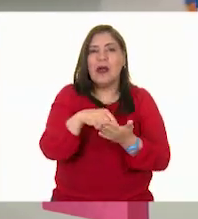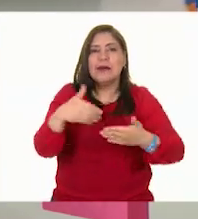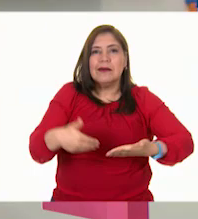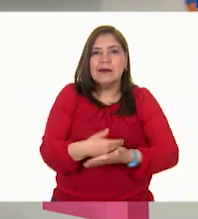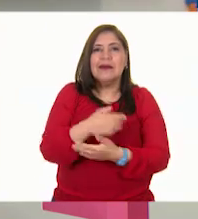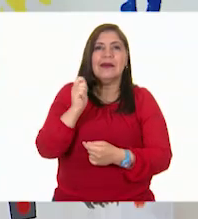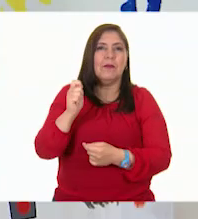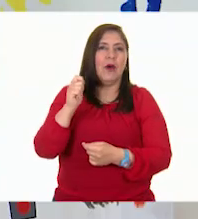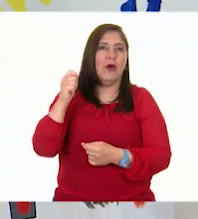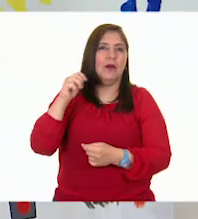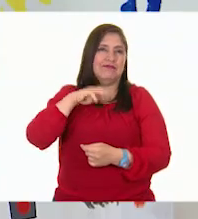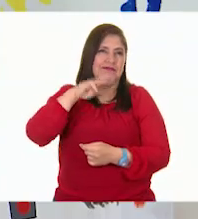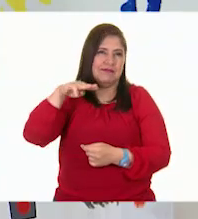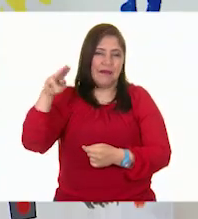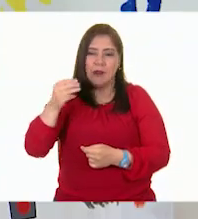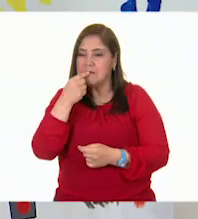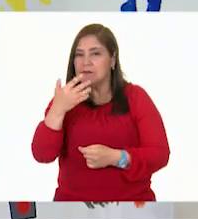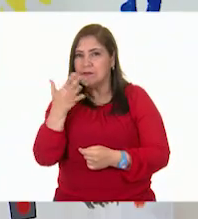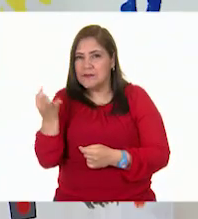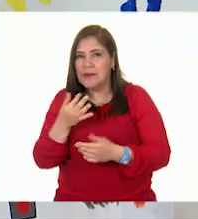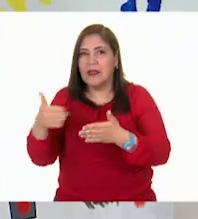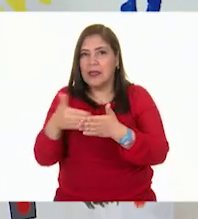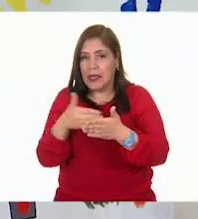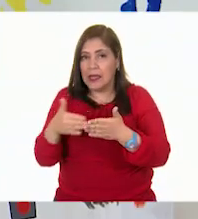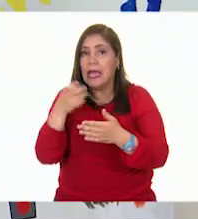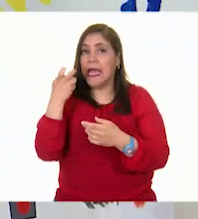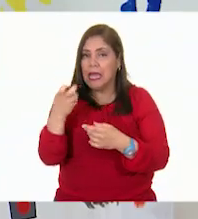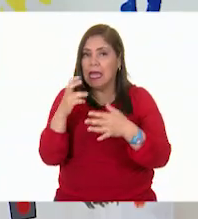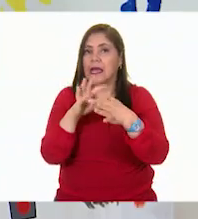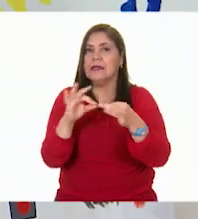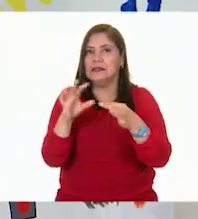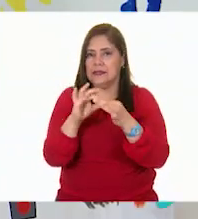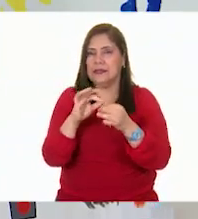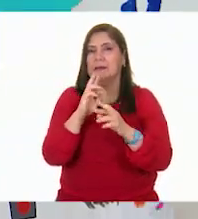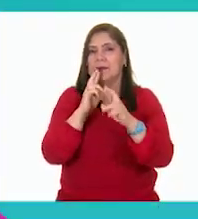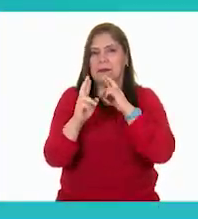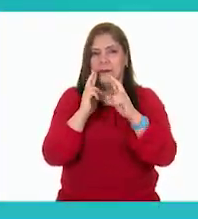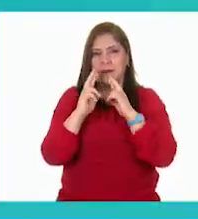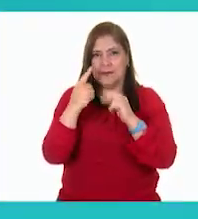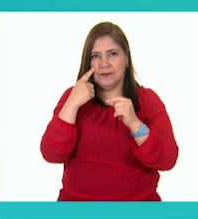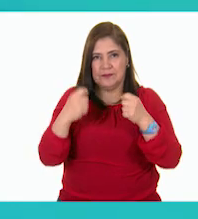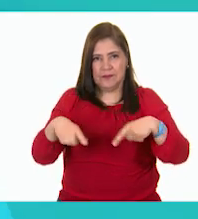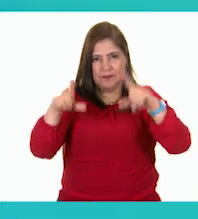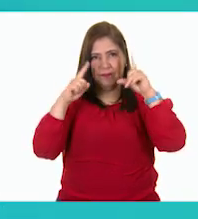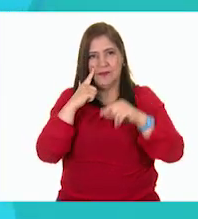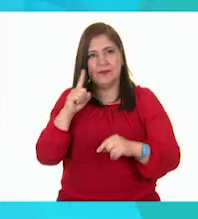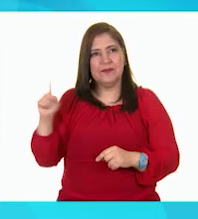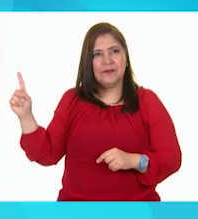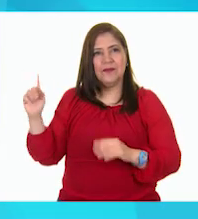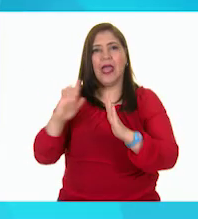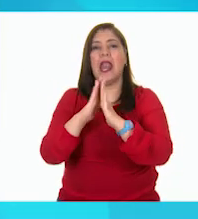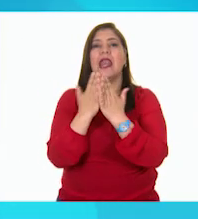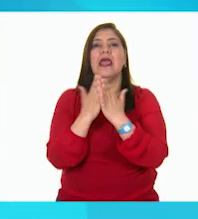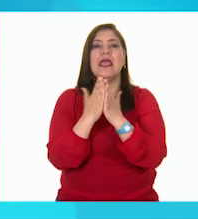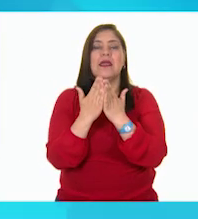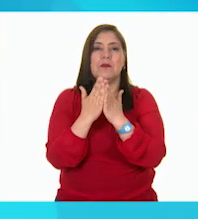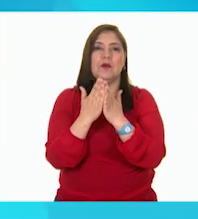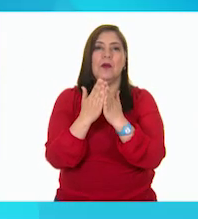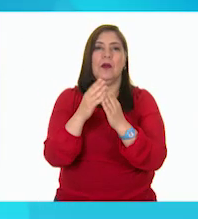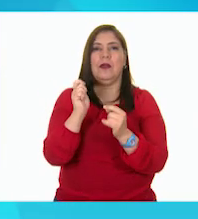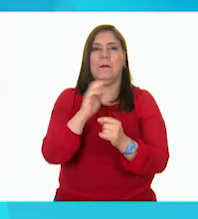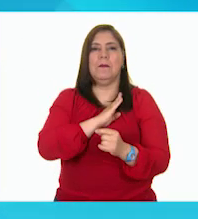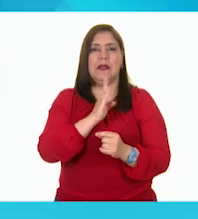de Michoacán. Con toda la información que ya tenemos, vamos a contestar las preguntas que están en nuestro libro de lengua materna en la